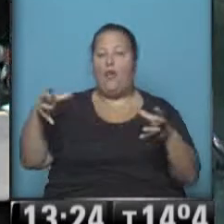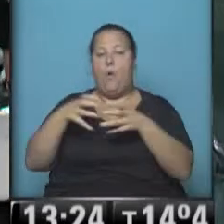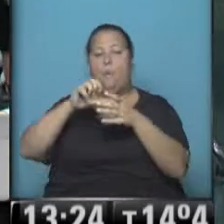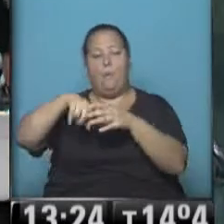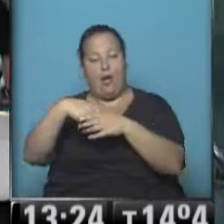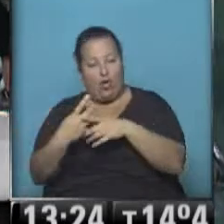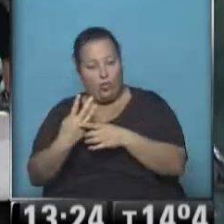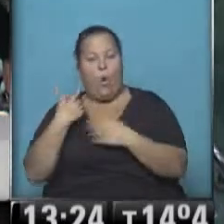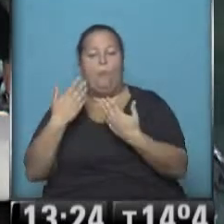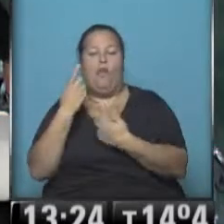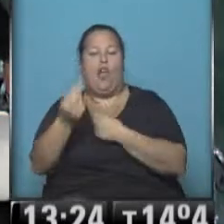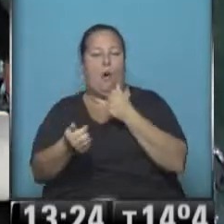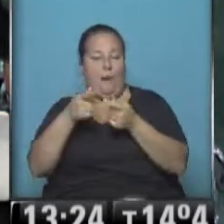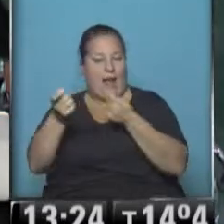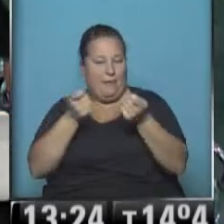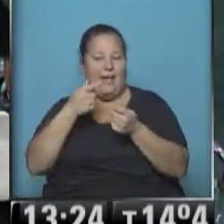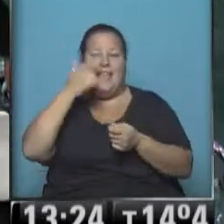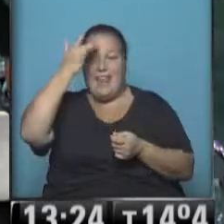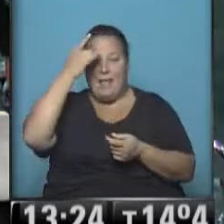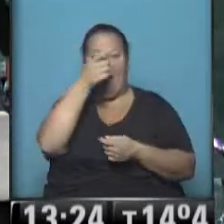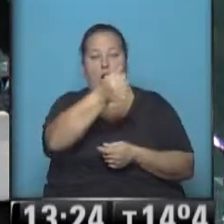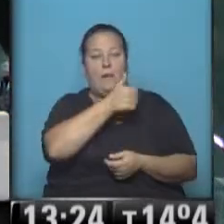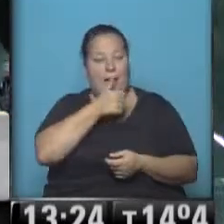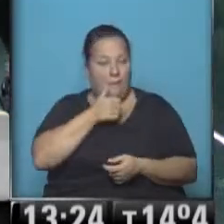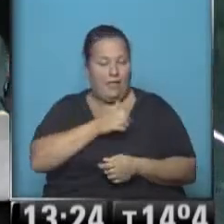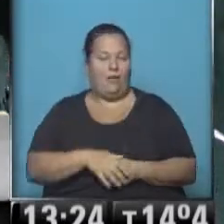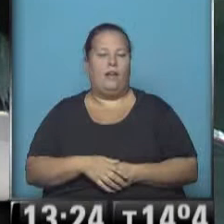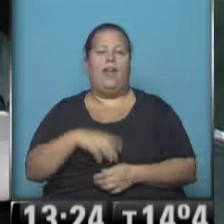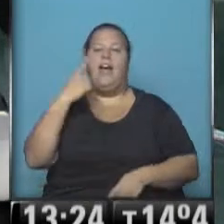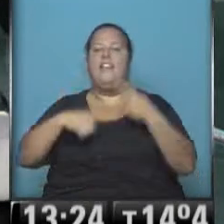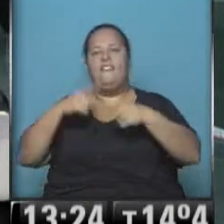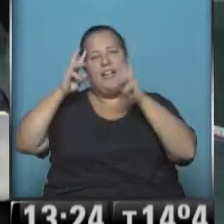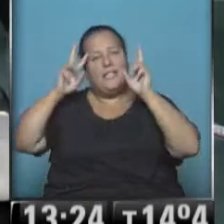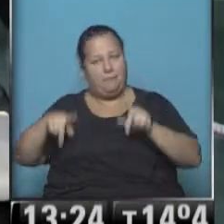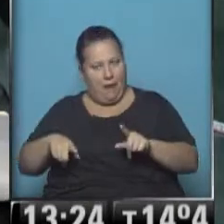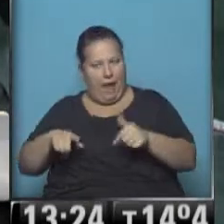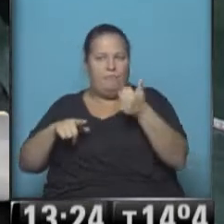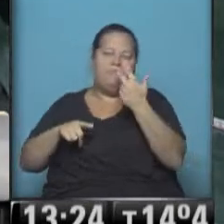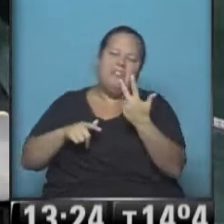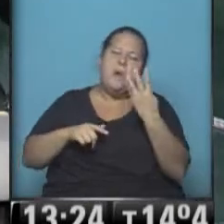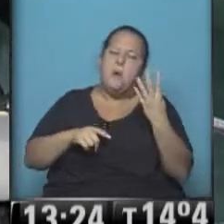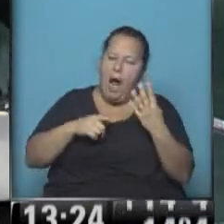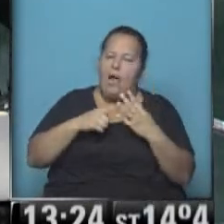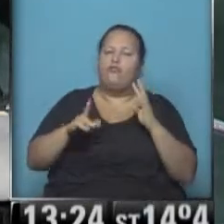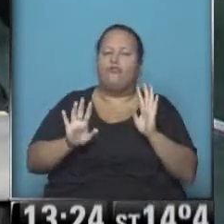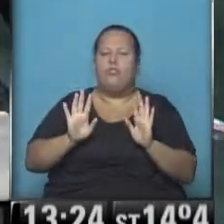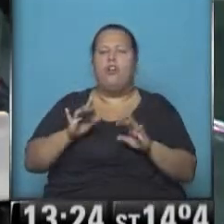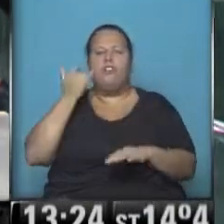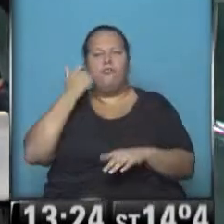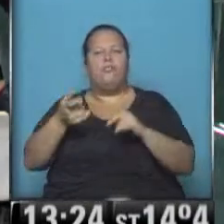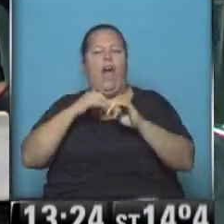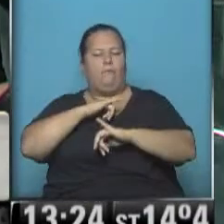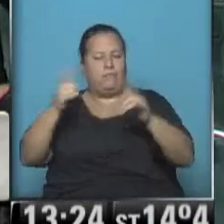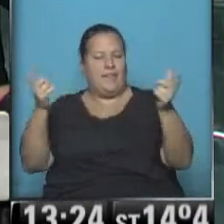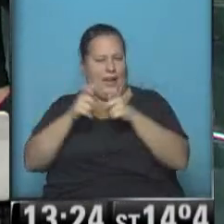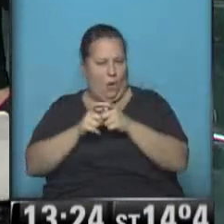acceder a ese tipo de mercado por ejemplo la india para la compra de los medicamentos distintas estrategias hay tres o cuatro estrategias que han sido mencionadas en la